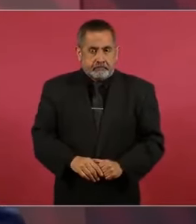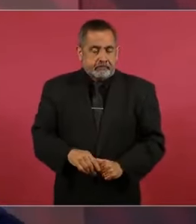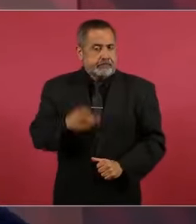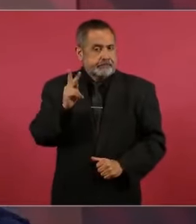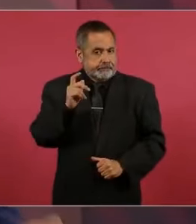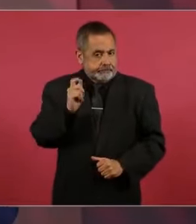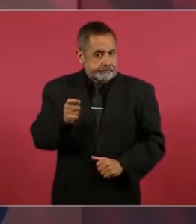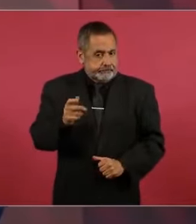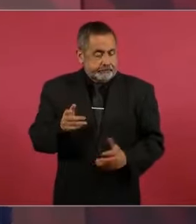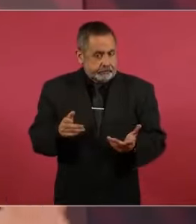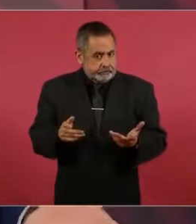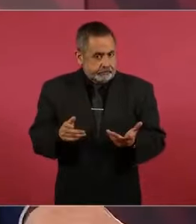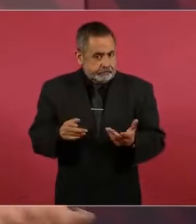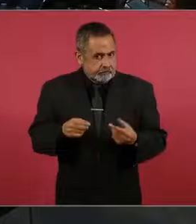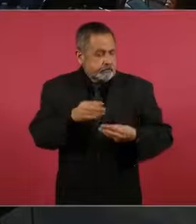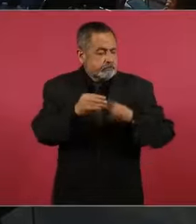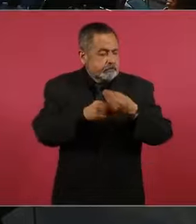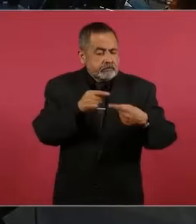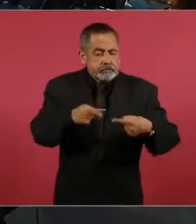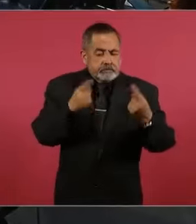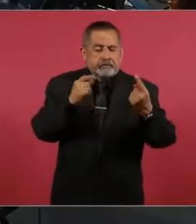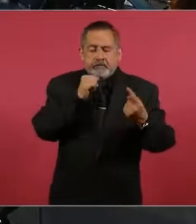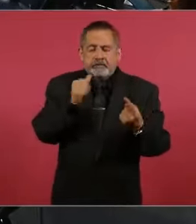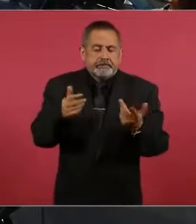Pero eso tampoco es pleito.